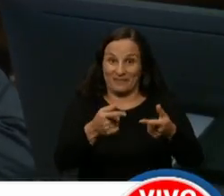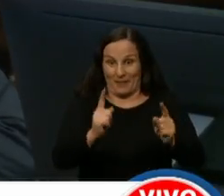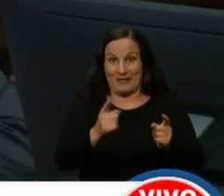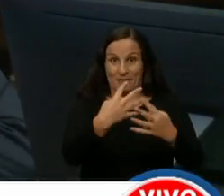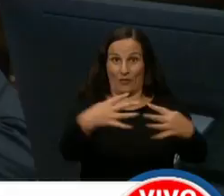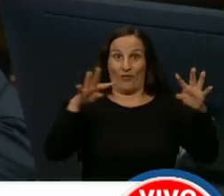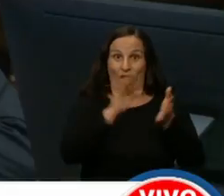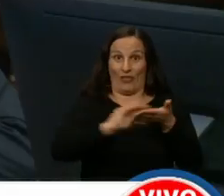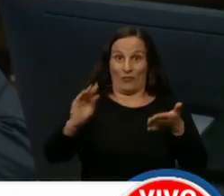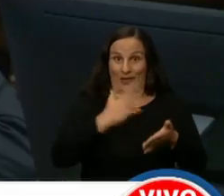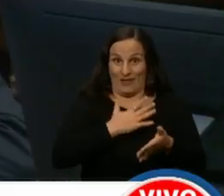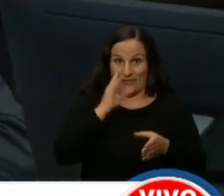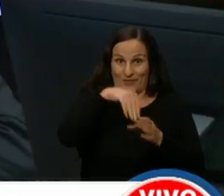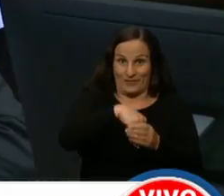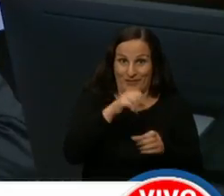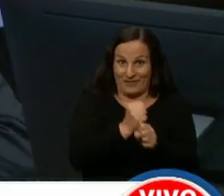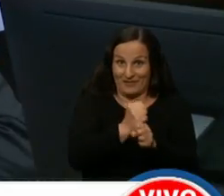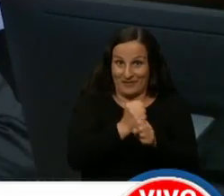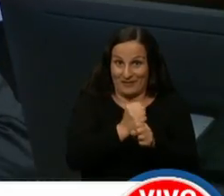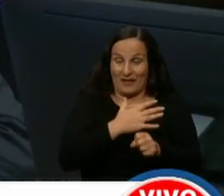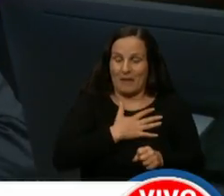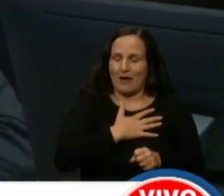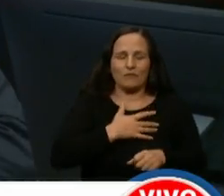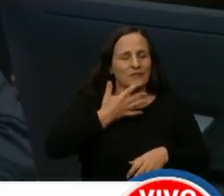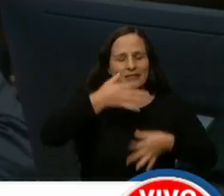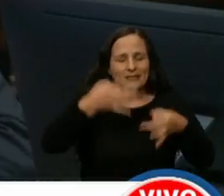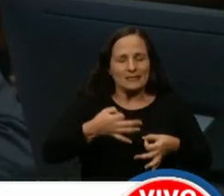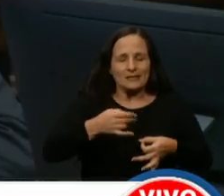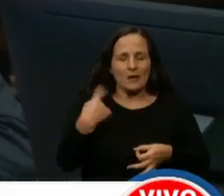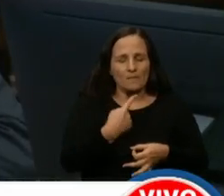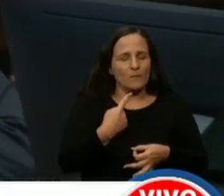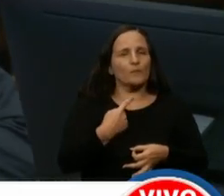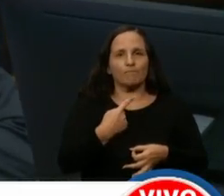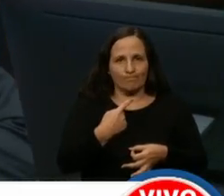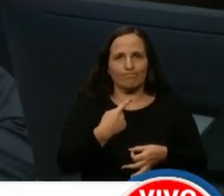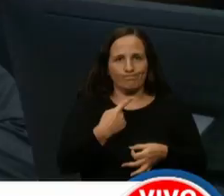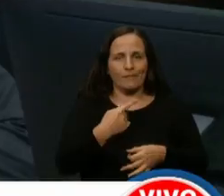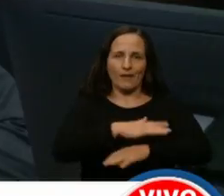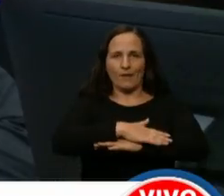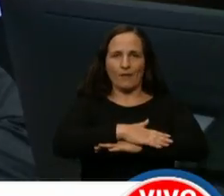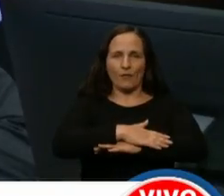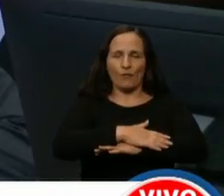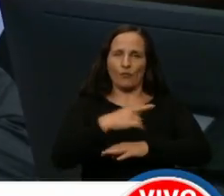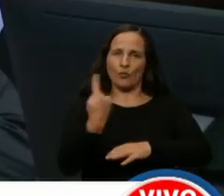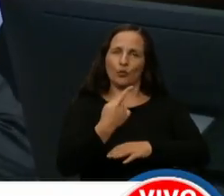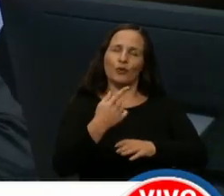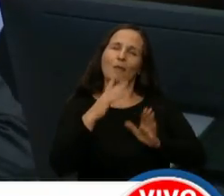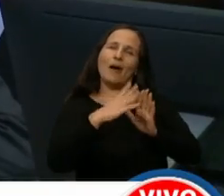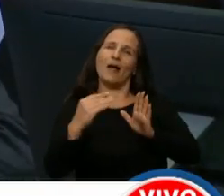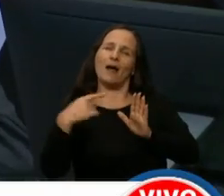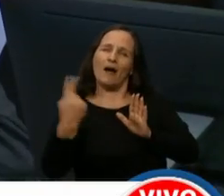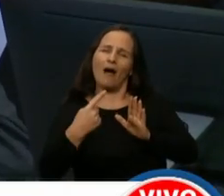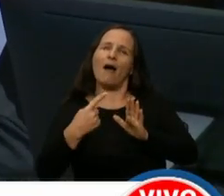parte en el convencimiento de que debemos con nuestro proceder ejemplificar la convivencia